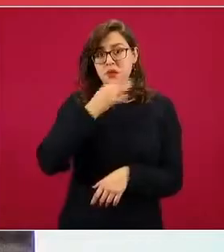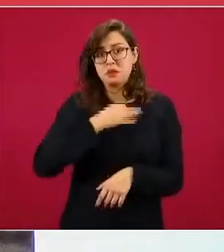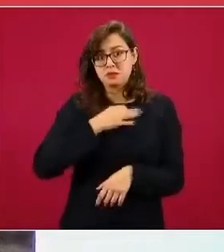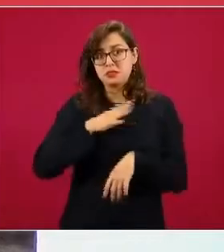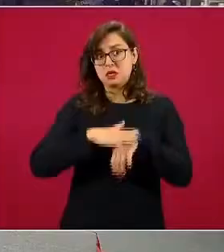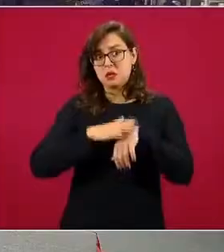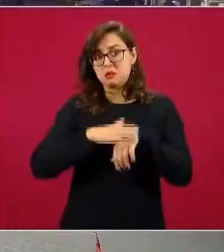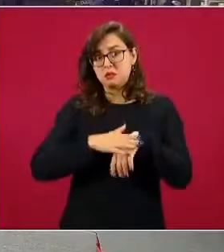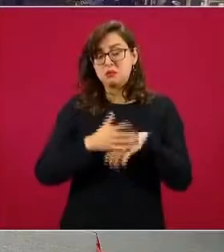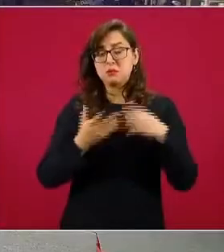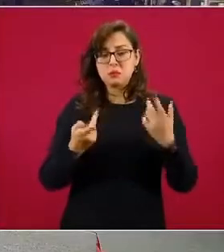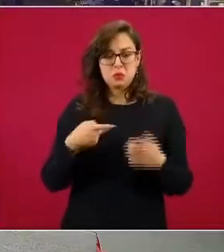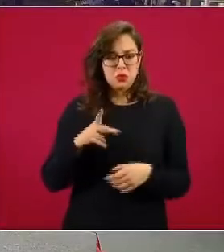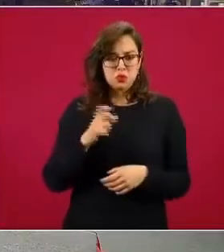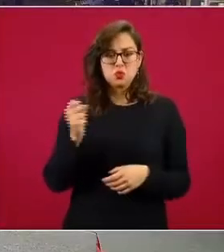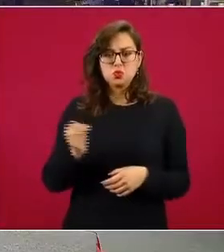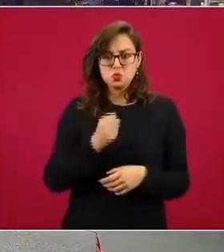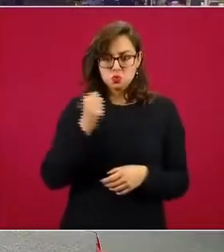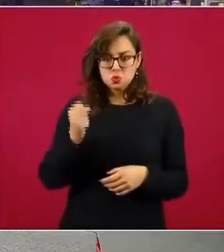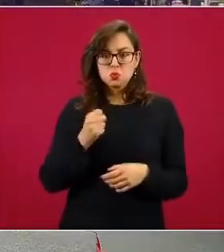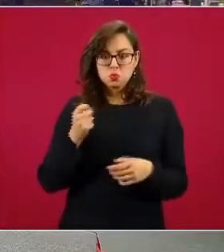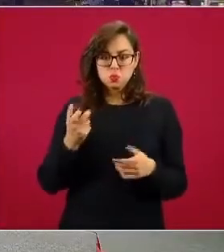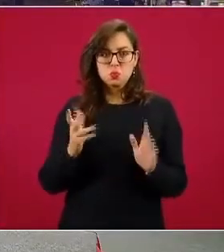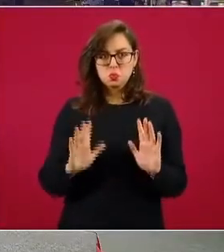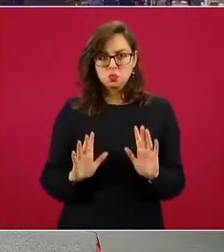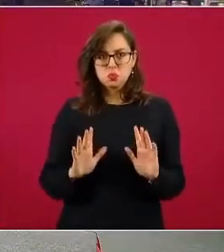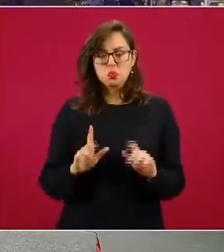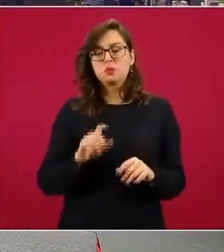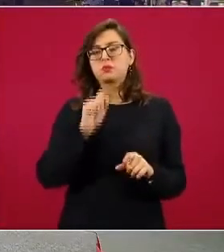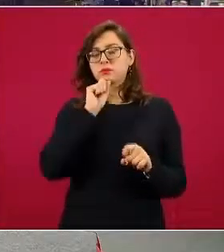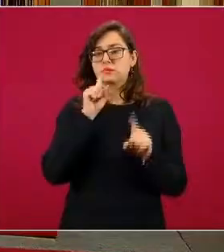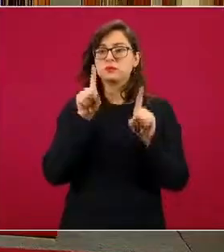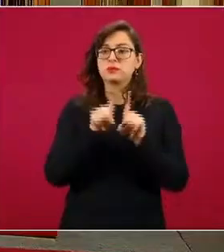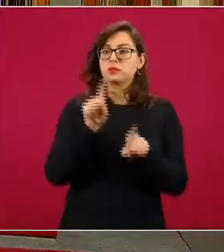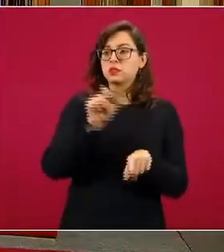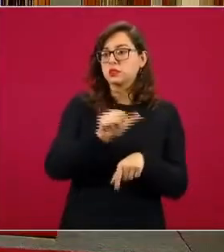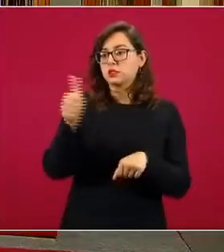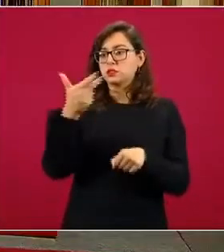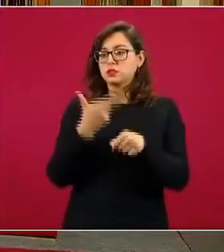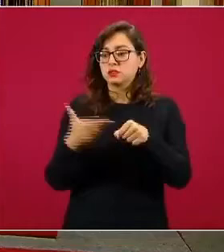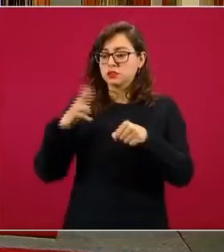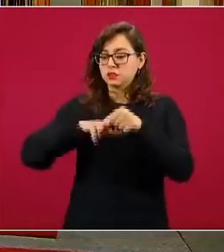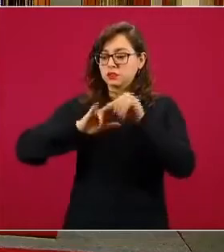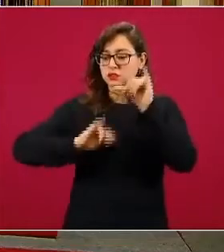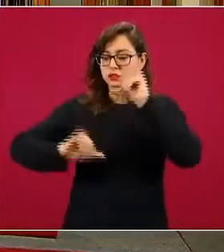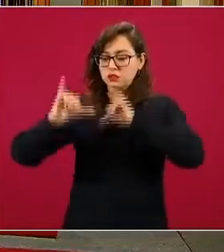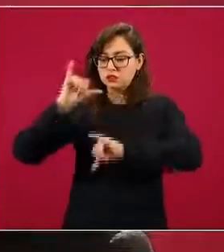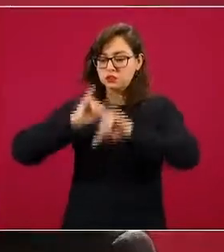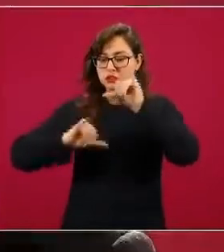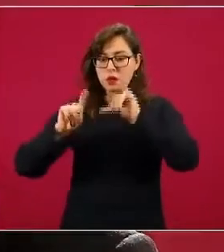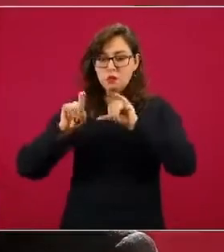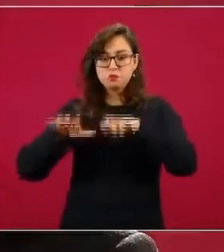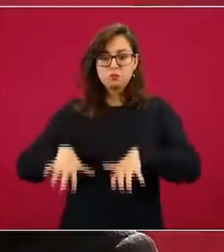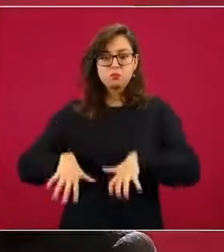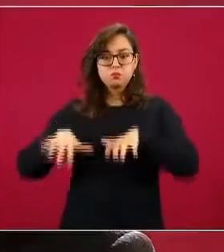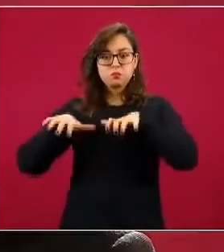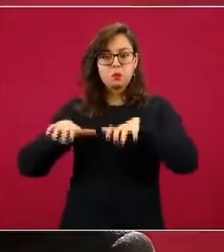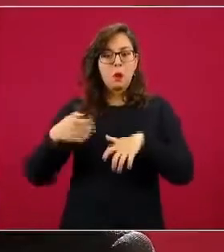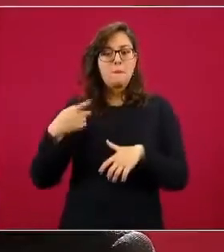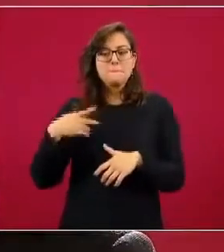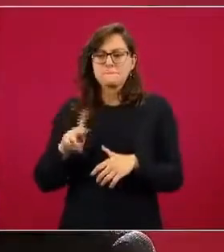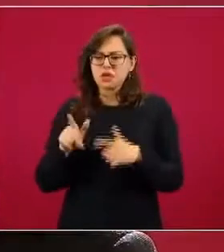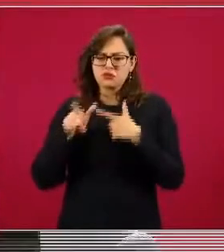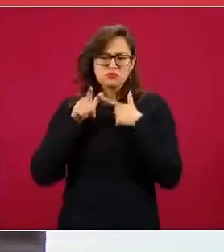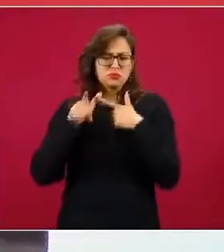las lluvias, pero afortunadamente lograron contenerlo. Se inundó también parcialmente el Laboratorio Estatal de Salud Pública, pero en ningún momento perdió